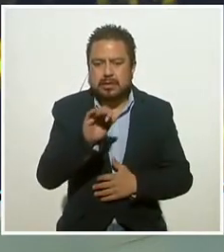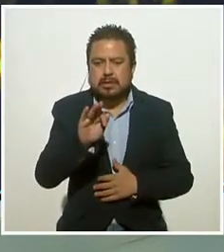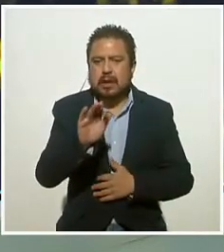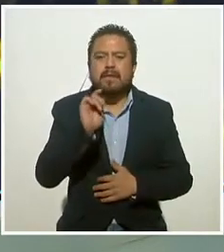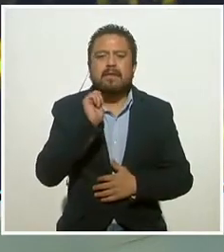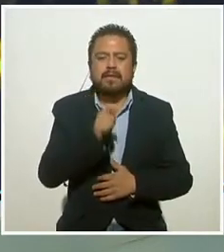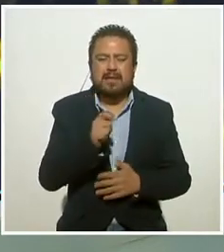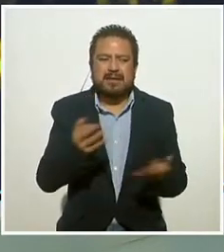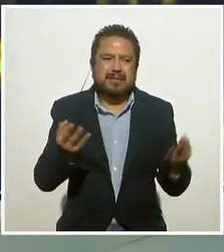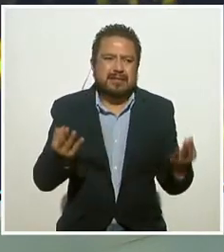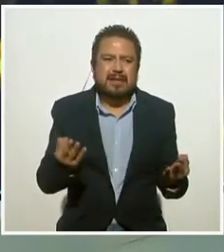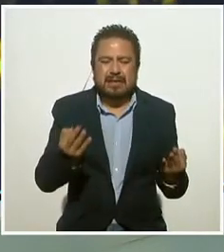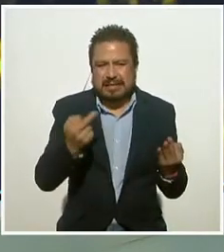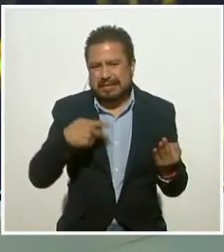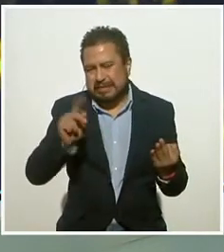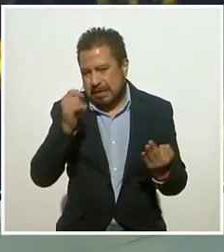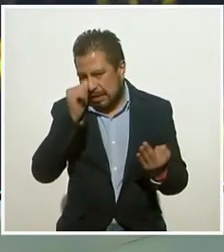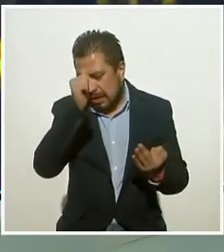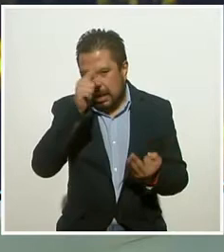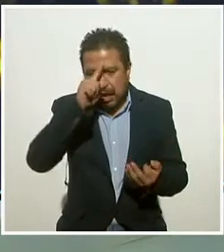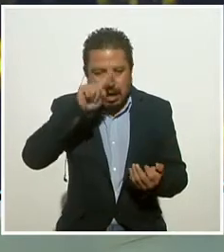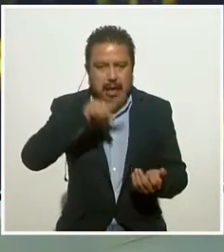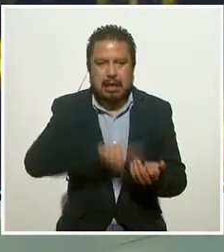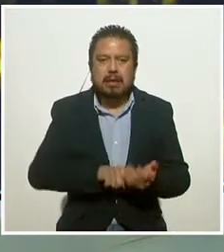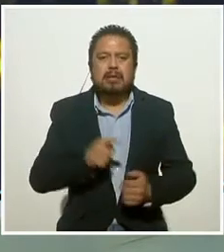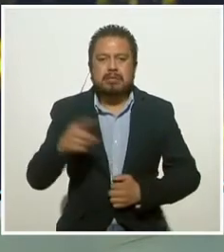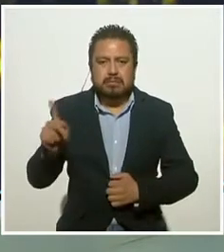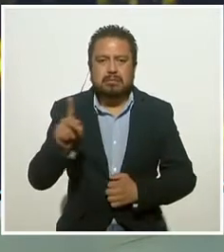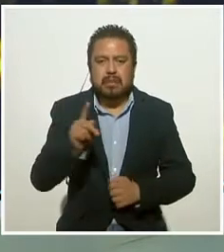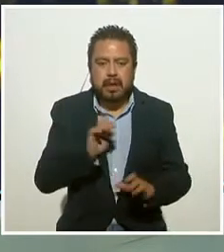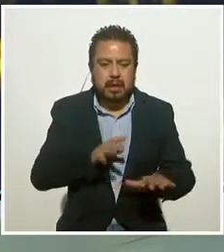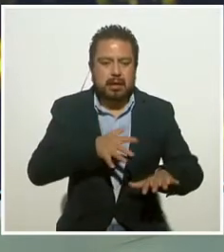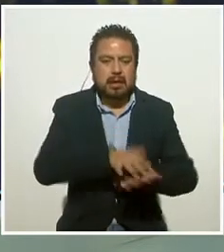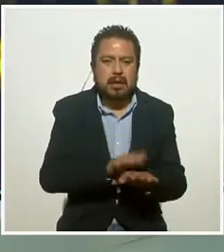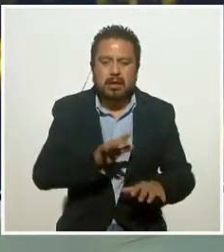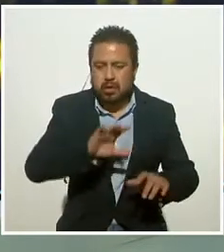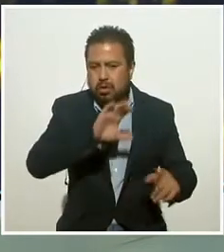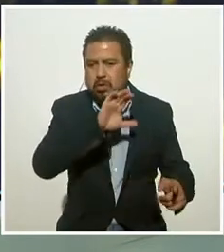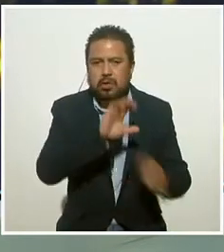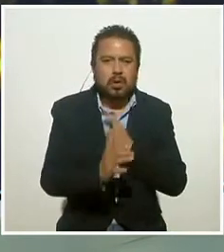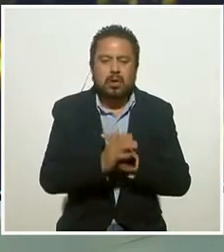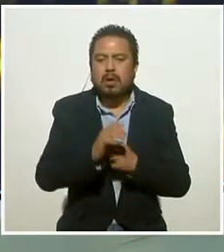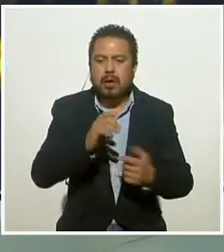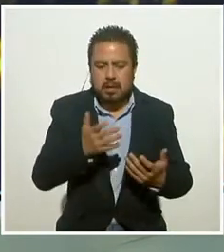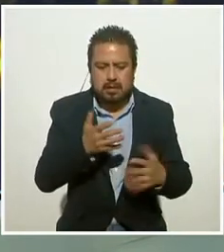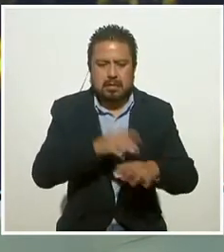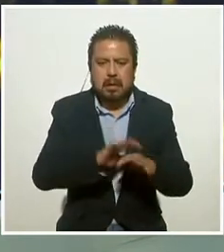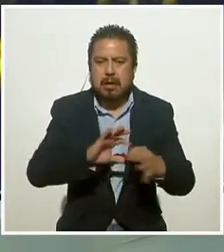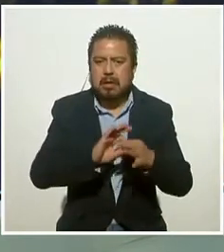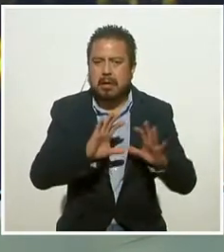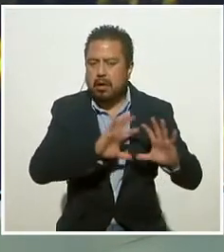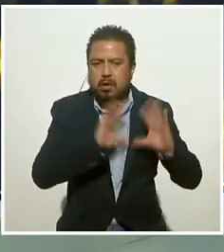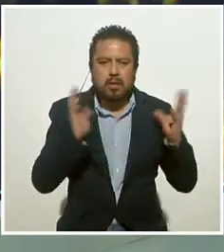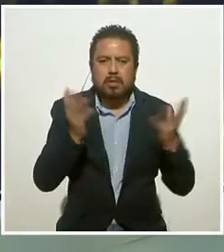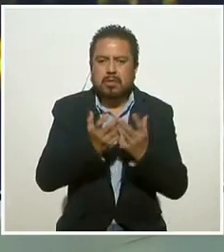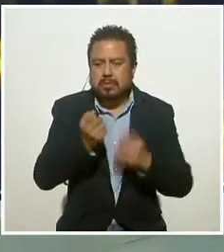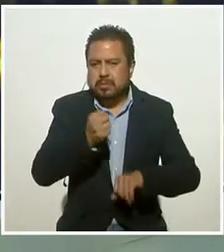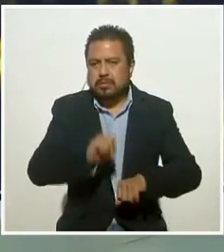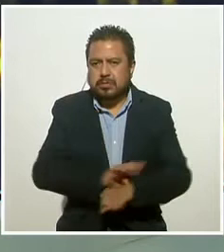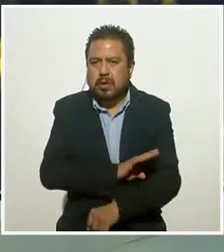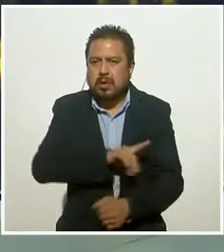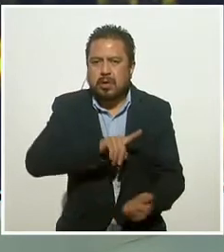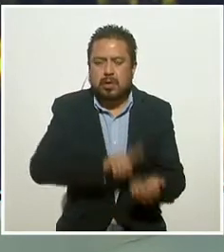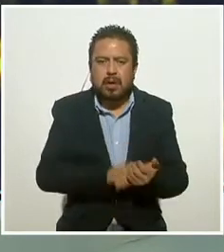Gandhi Institute of Education for the Peace. Es integrante del comité directivo de la Alianza Global de Aprendizaje